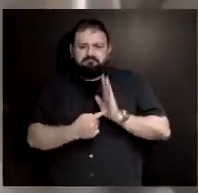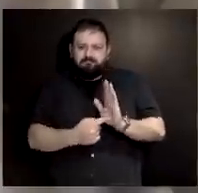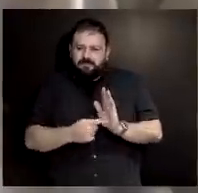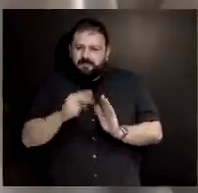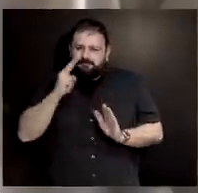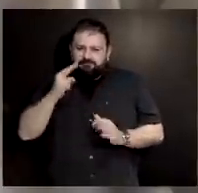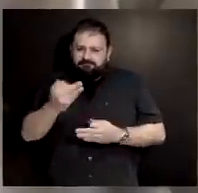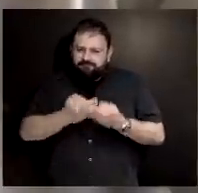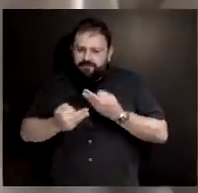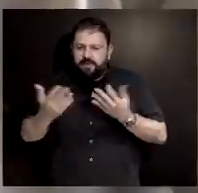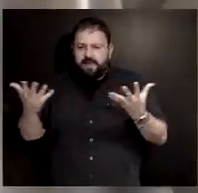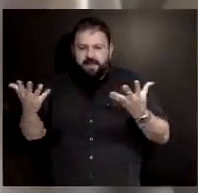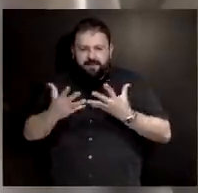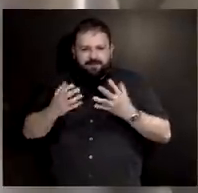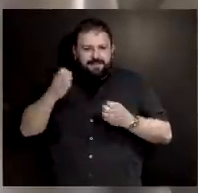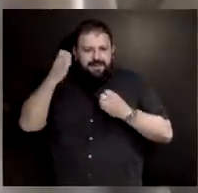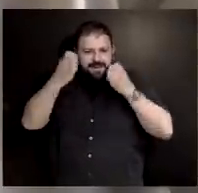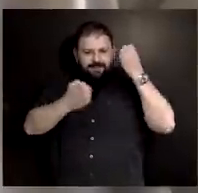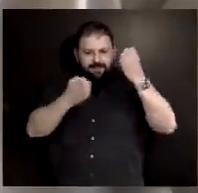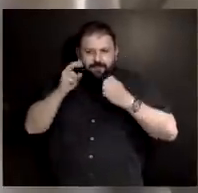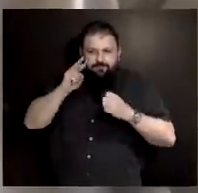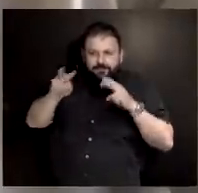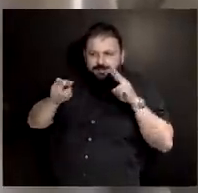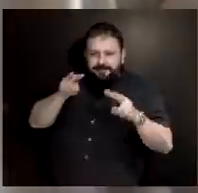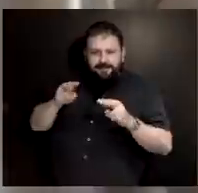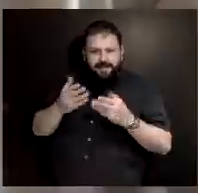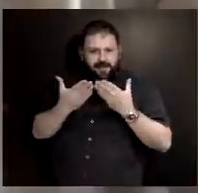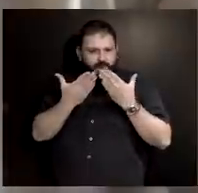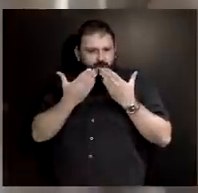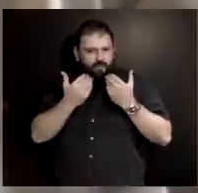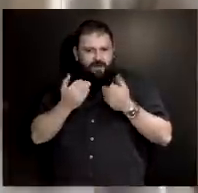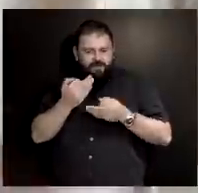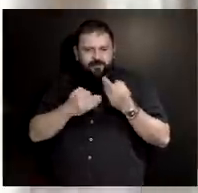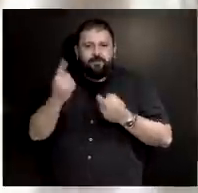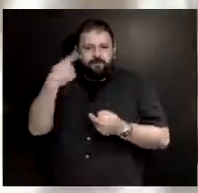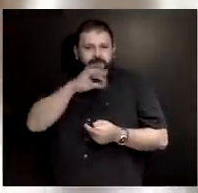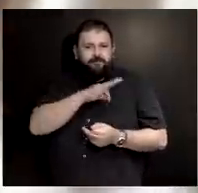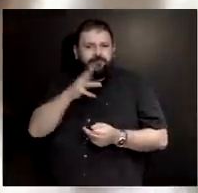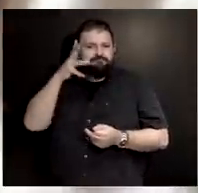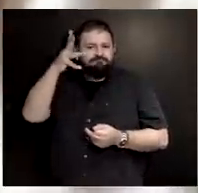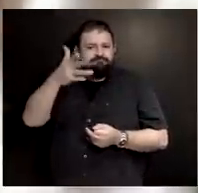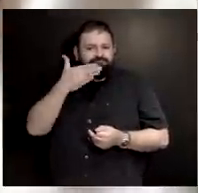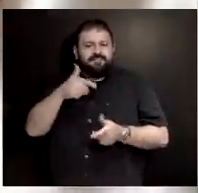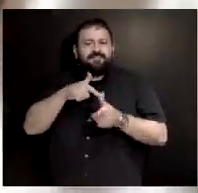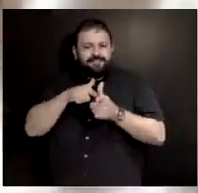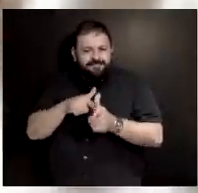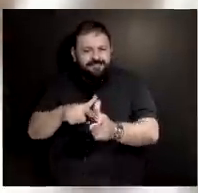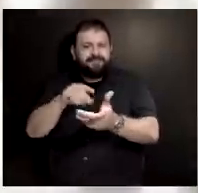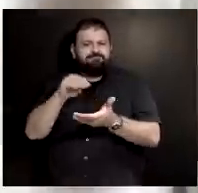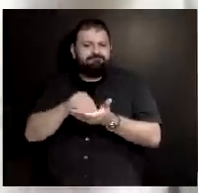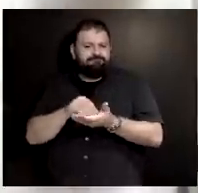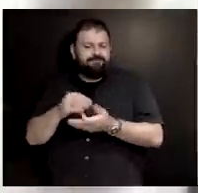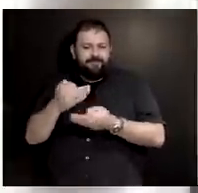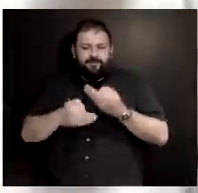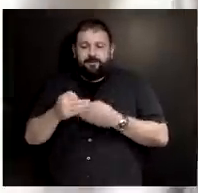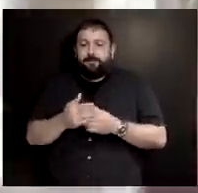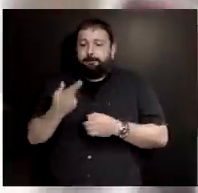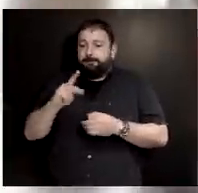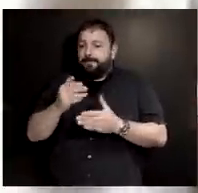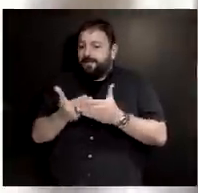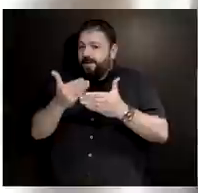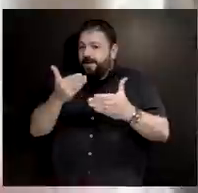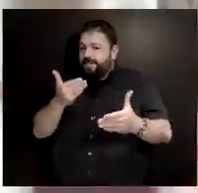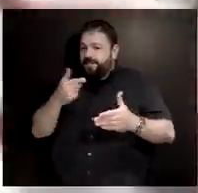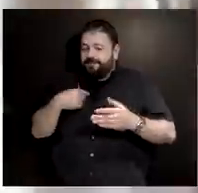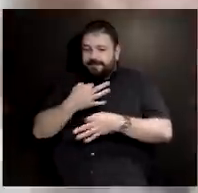que podemos hacer eventos sin ningún problema, cuidando todos los protocolos, ¿no? Y bueno, antes de anunciarles todo esto